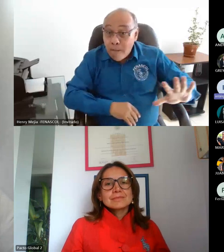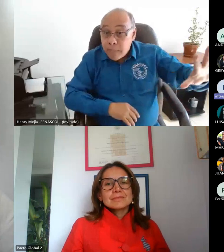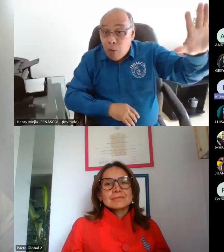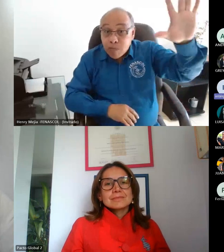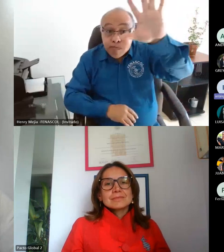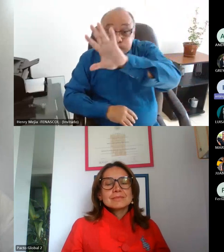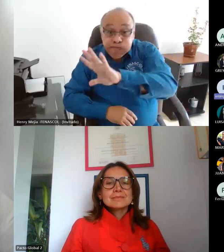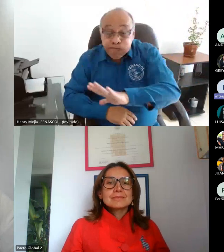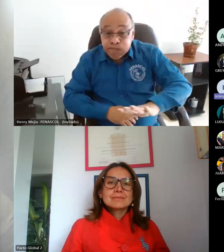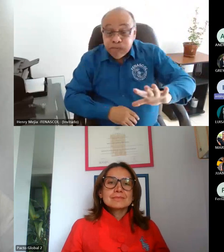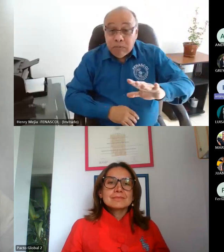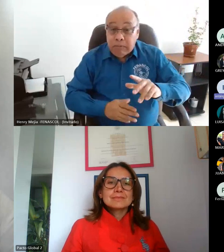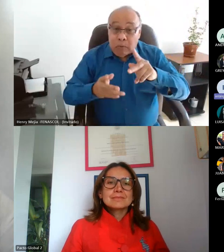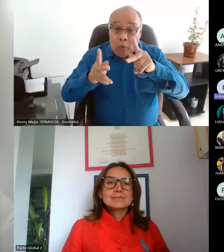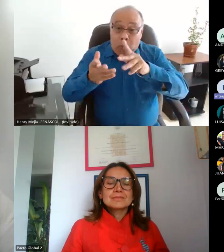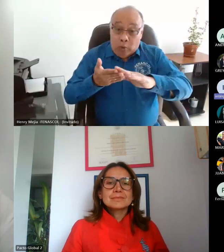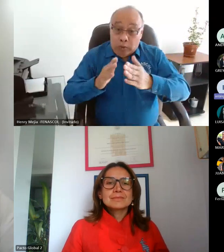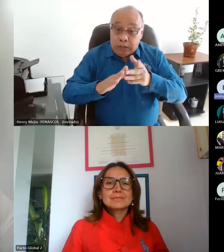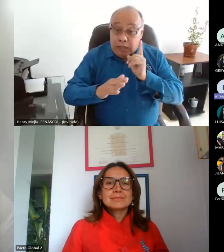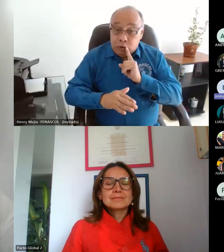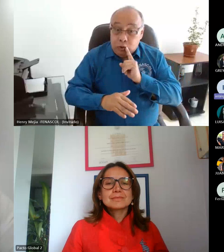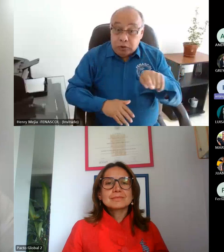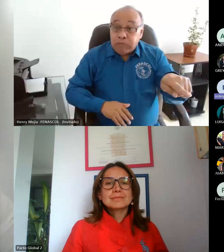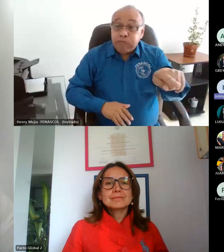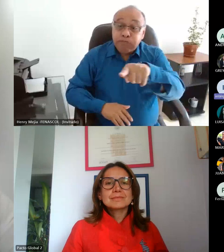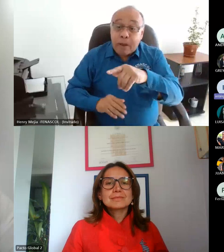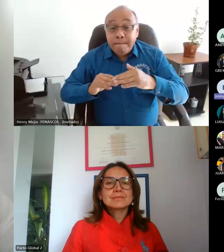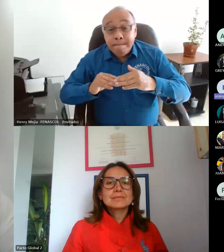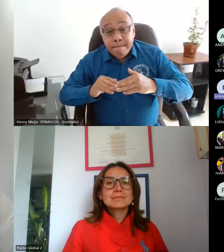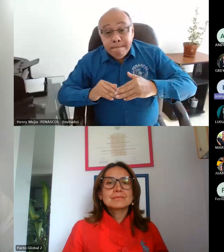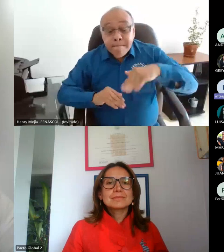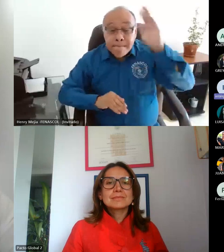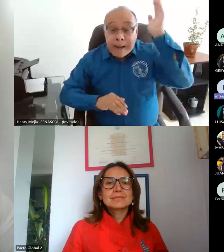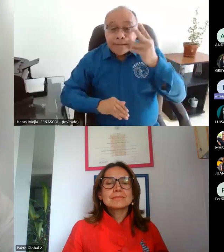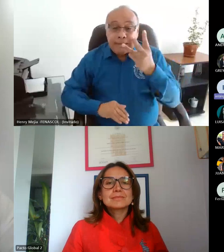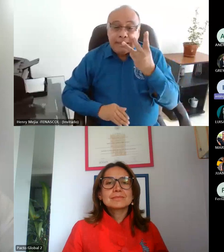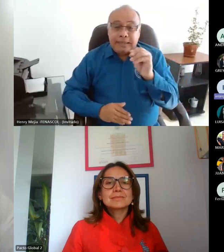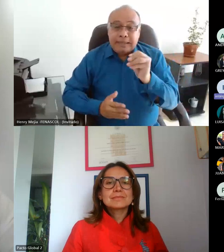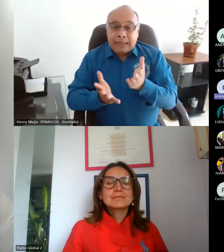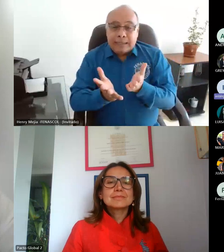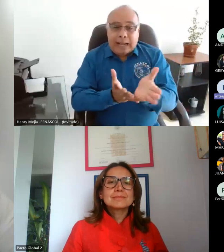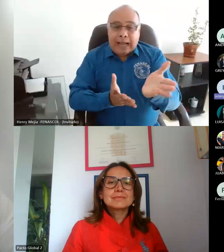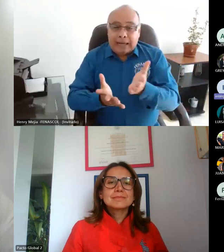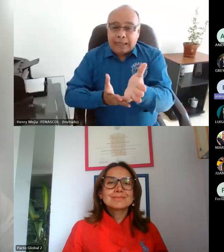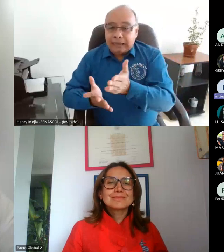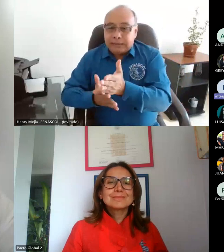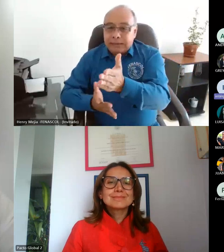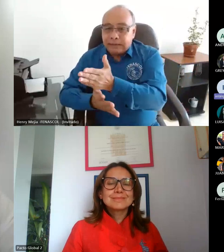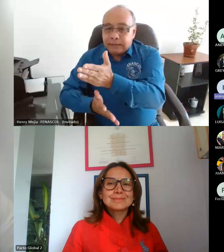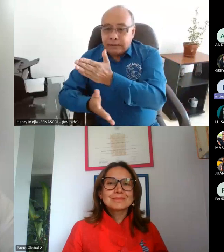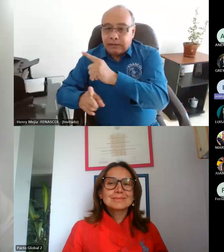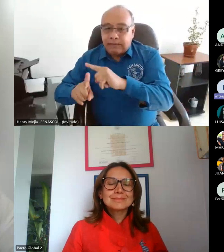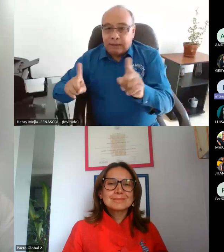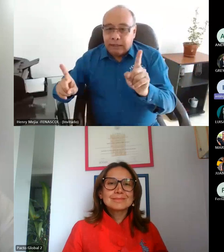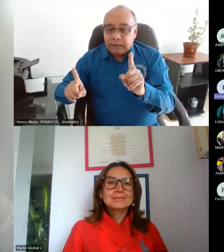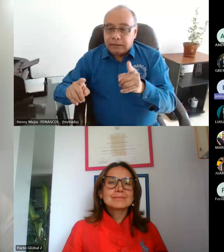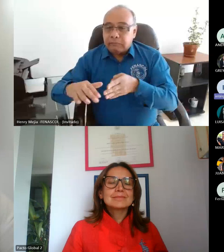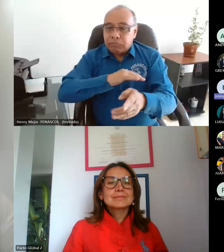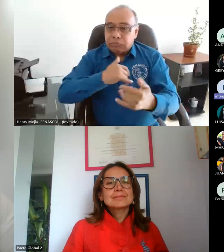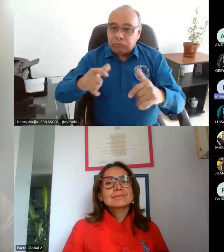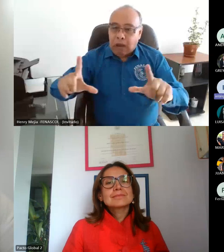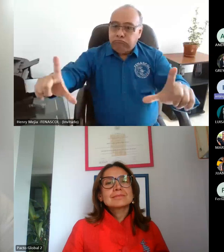personas sordas allí empezaron a hacer uso de la lengua de enseñan en espacios educativos como la educación superior Sí ahora